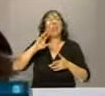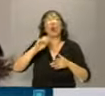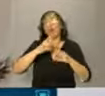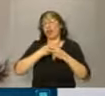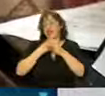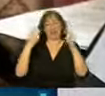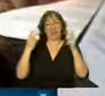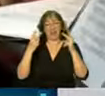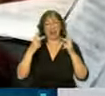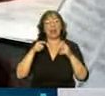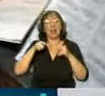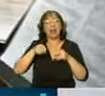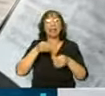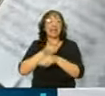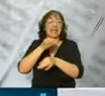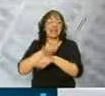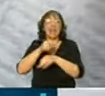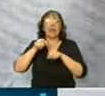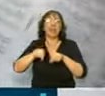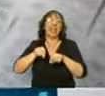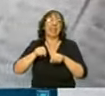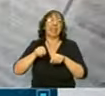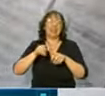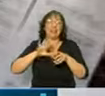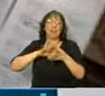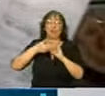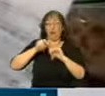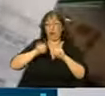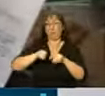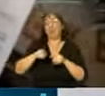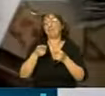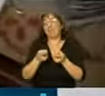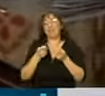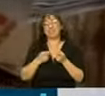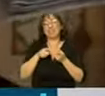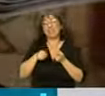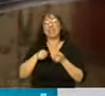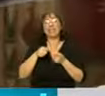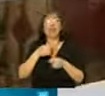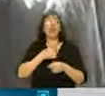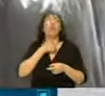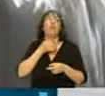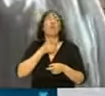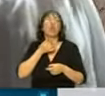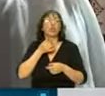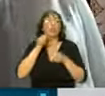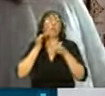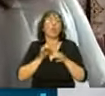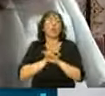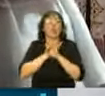enseñanza general para lo que son estos géneros en los que se necesita una emisión vocal muy